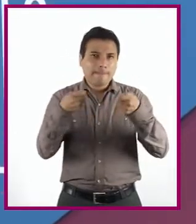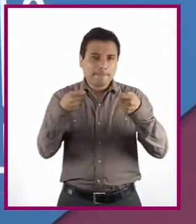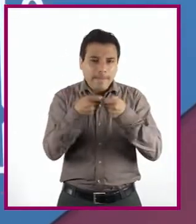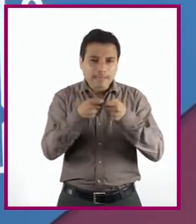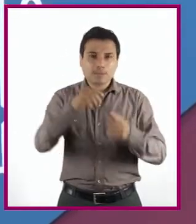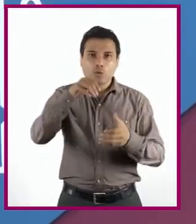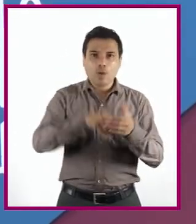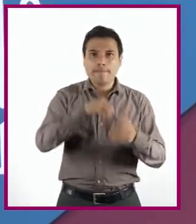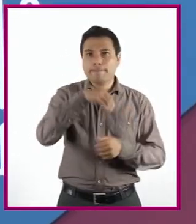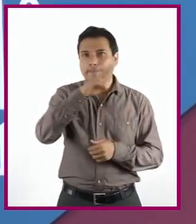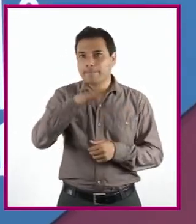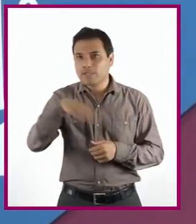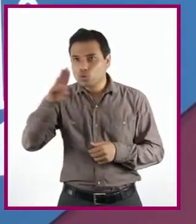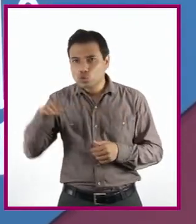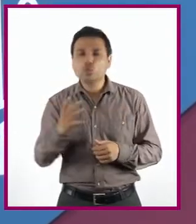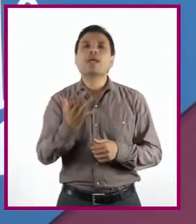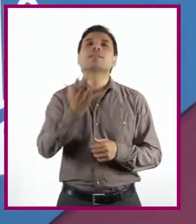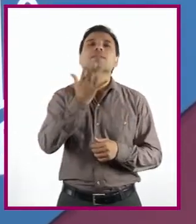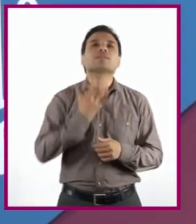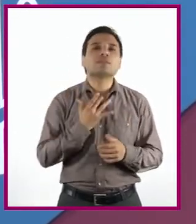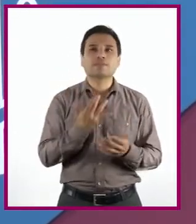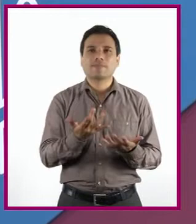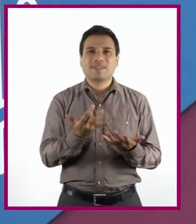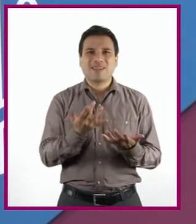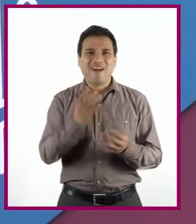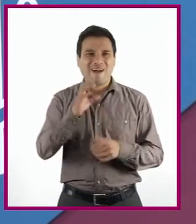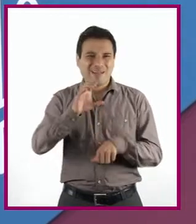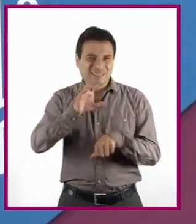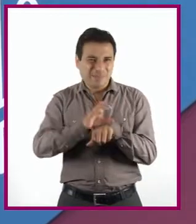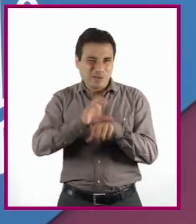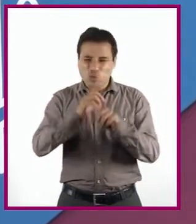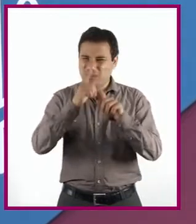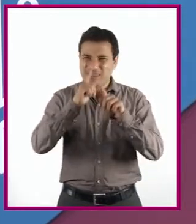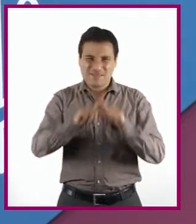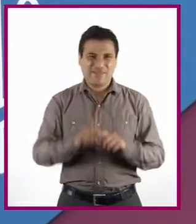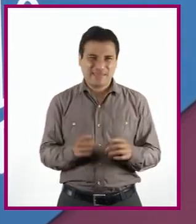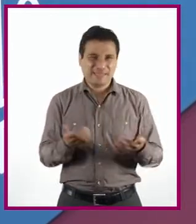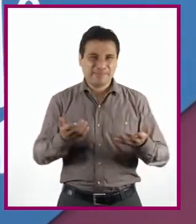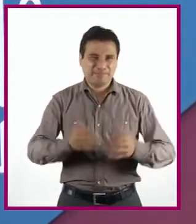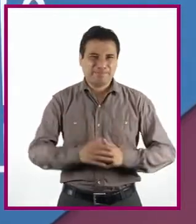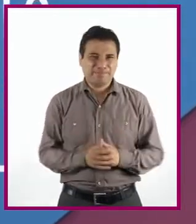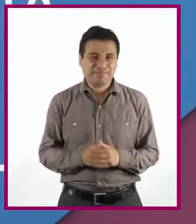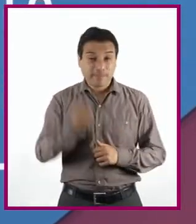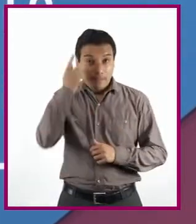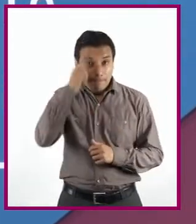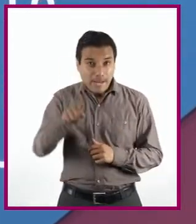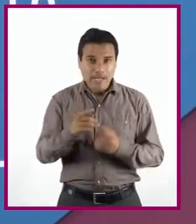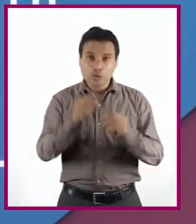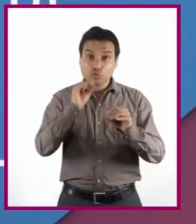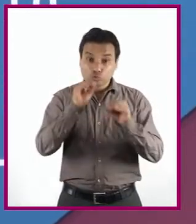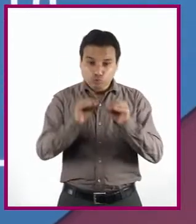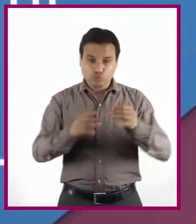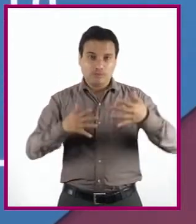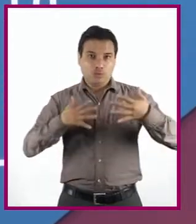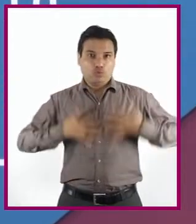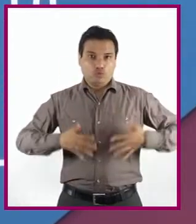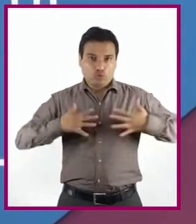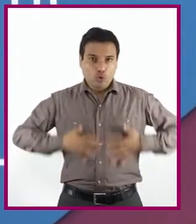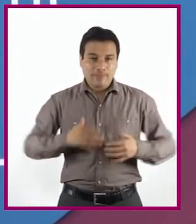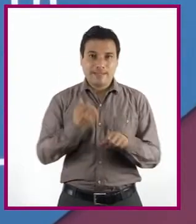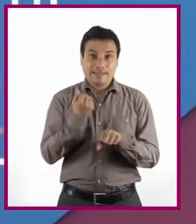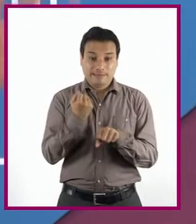pinturas, solventes, asfalto y algunos derivados que se utilizan en la confección de ropa,